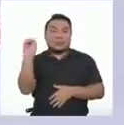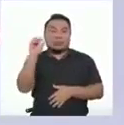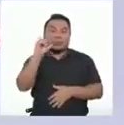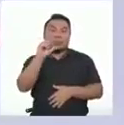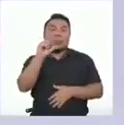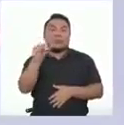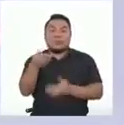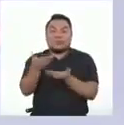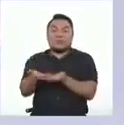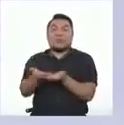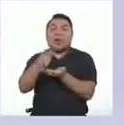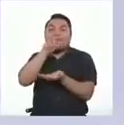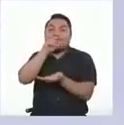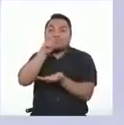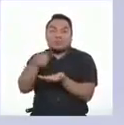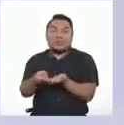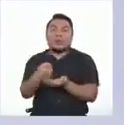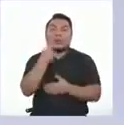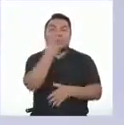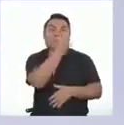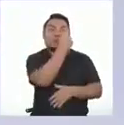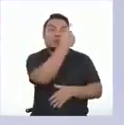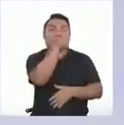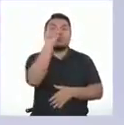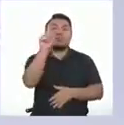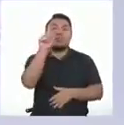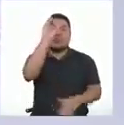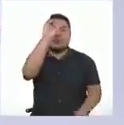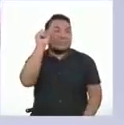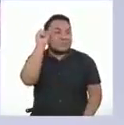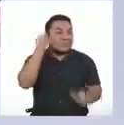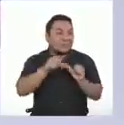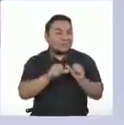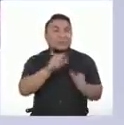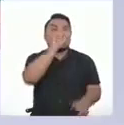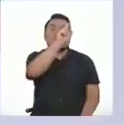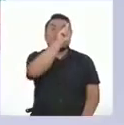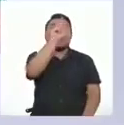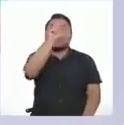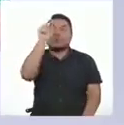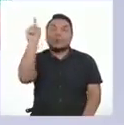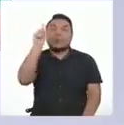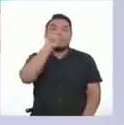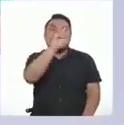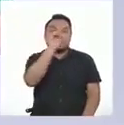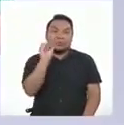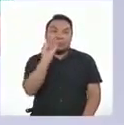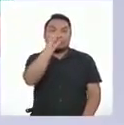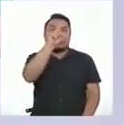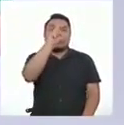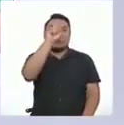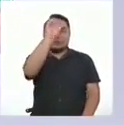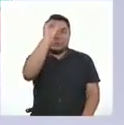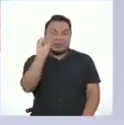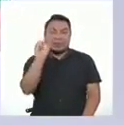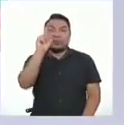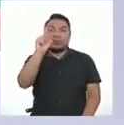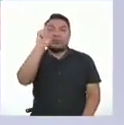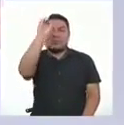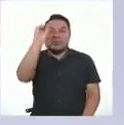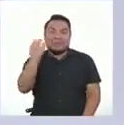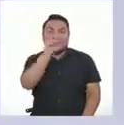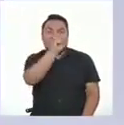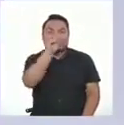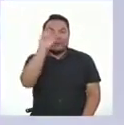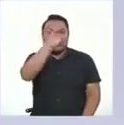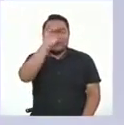Cada cuadradito es 1%, ¿recuerdan? Entonces, ¿cómo podemos saber a cuántos